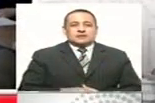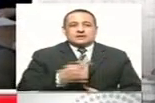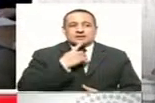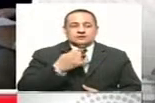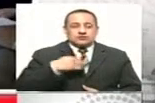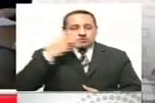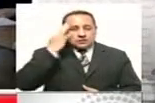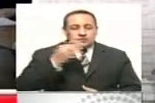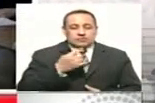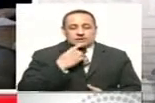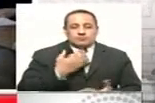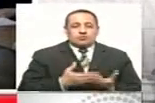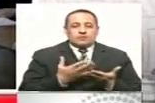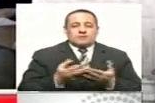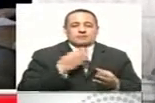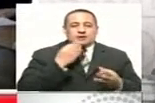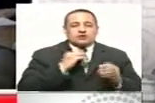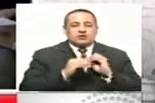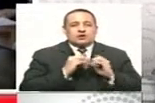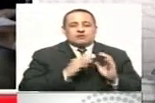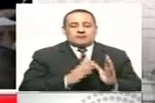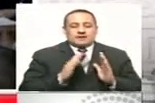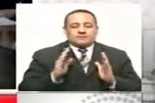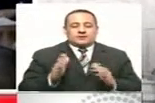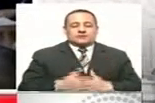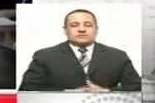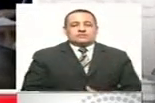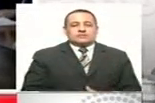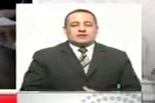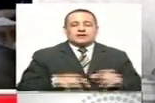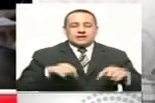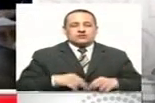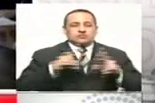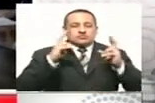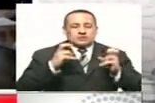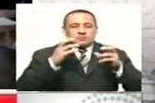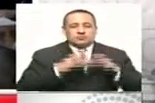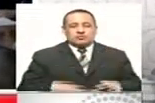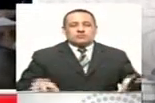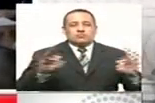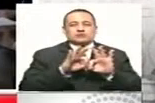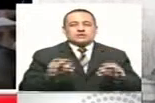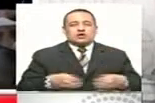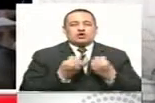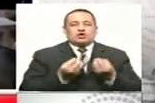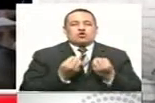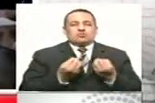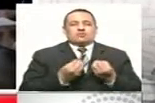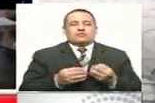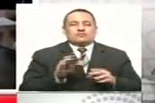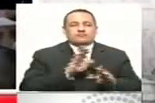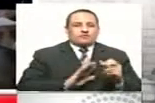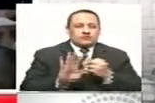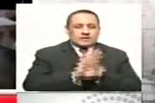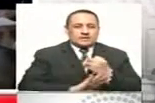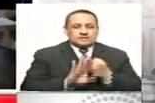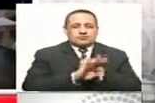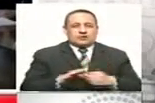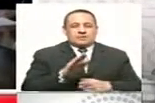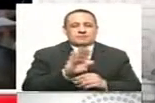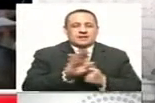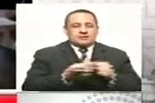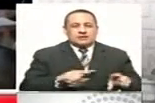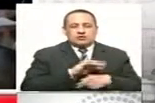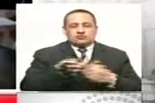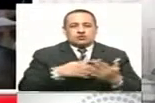creo que hay que admitirlo, hay que mejorar la planificación. Ese es un tema fundamental, cómo fortalecemos la planificación del uso